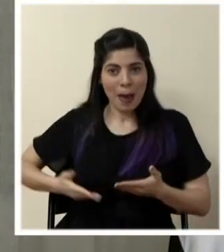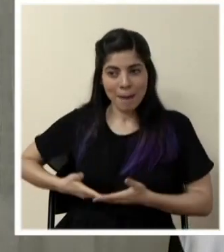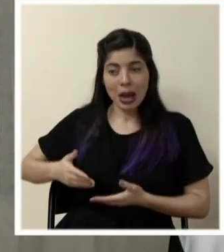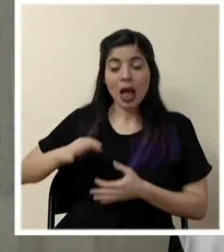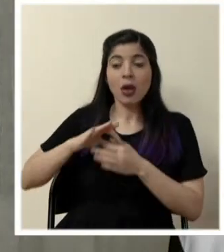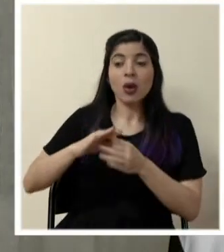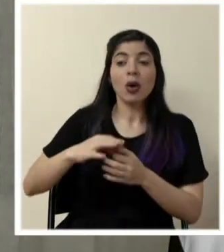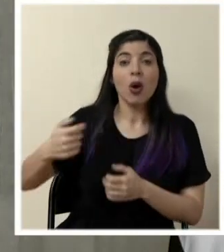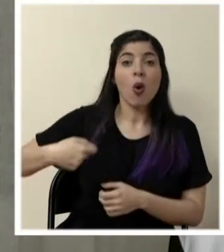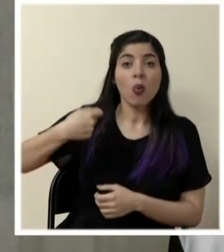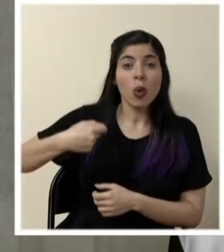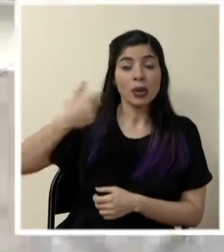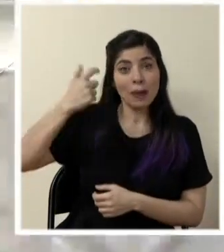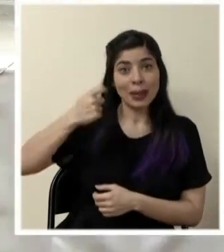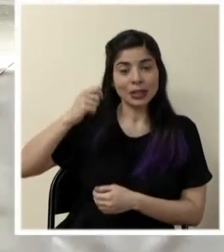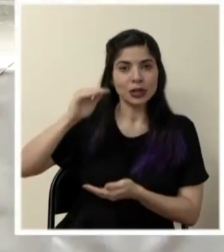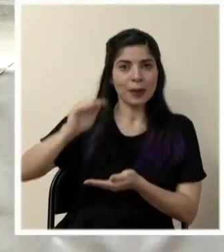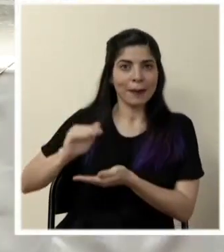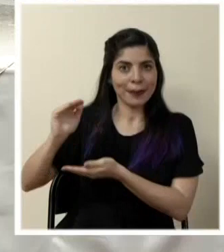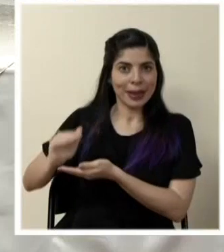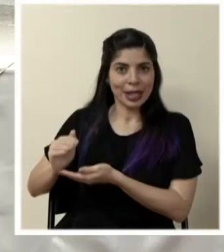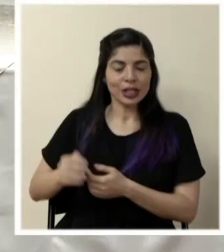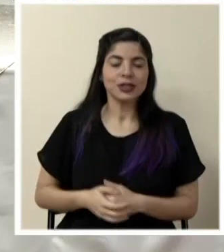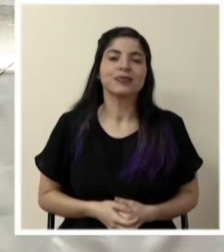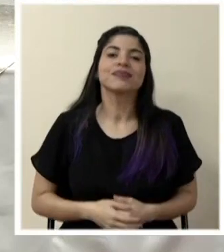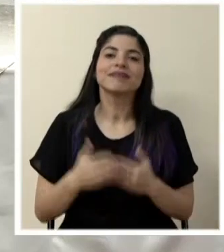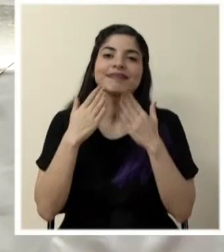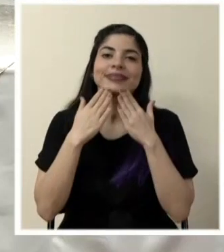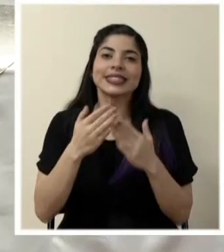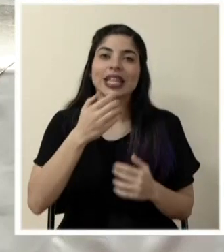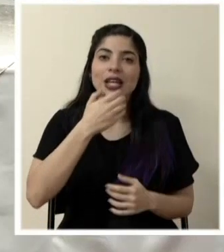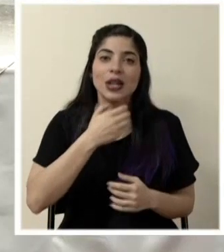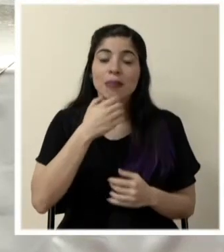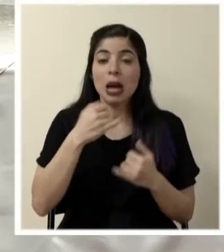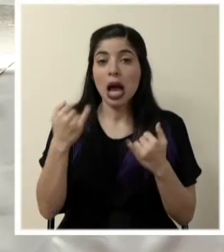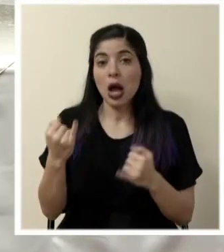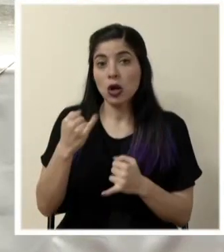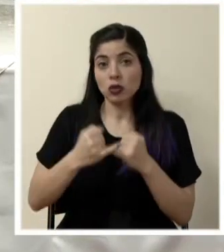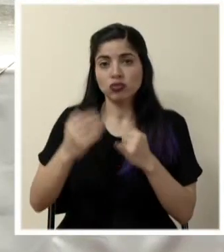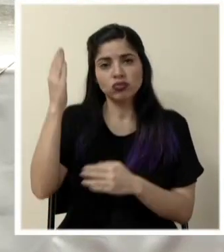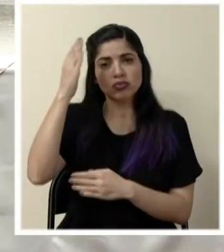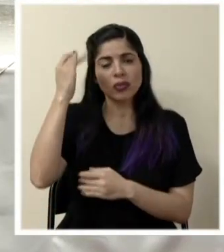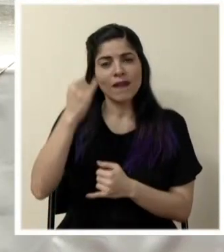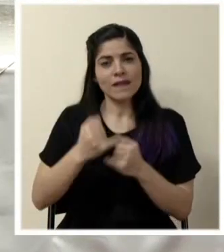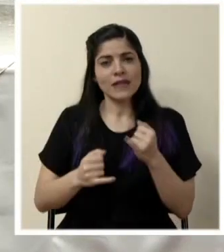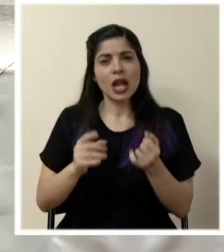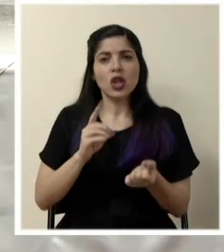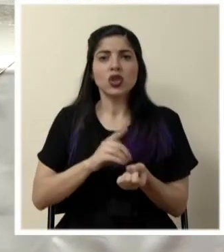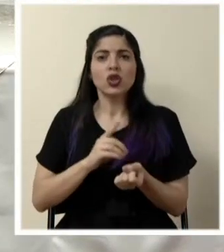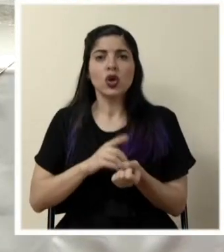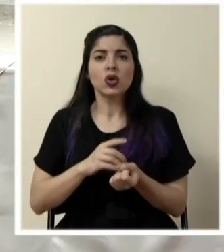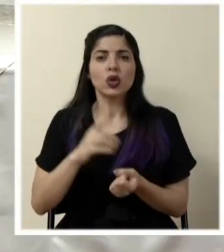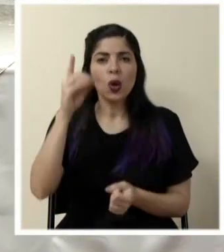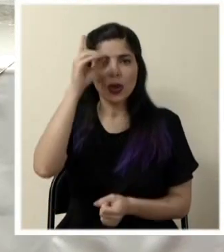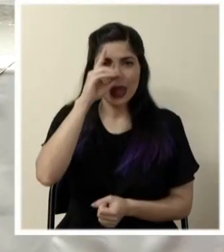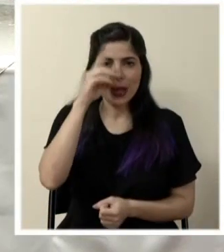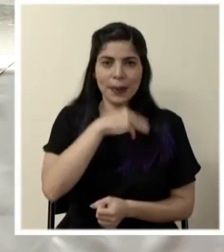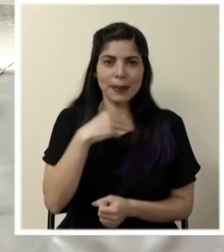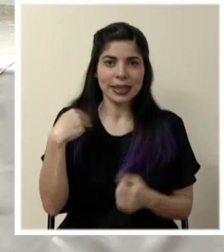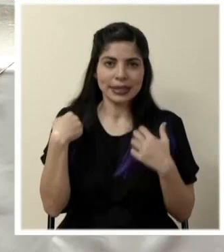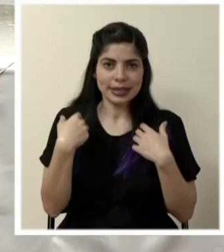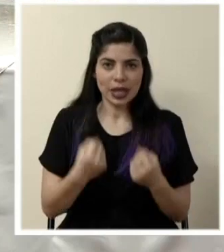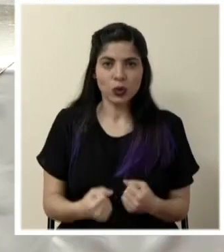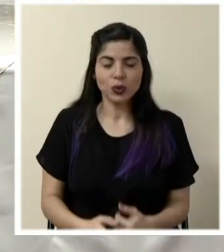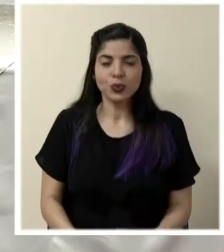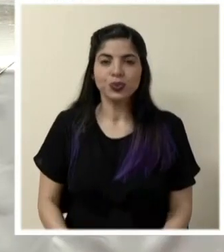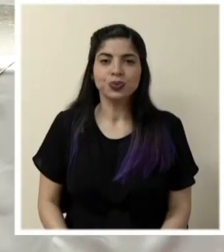a pensiones. Muchas gracias, doctor Román Macaya. Cerramos con el mensaje final del doctor Daniel Salas, ministro de